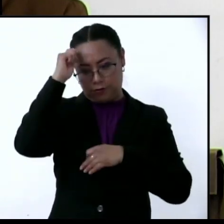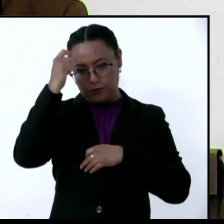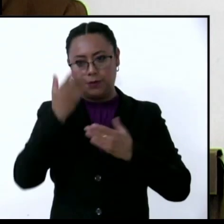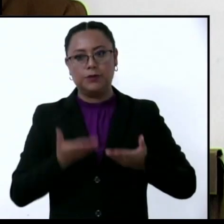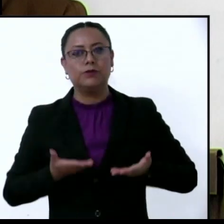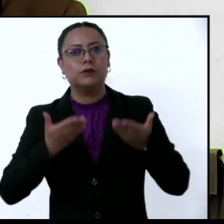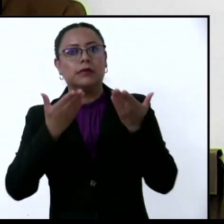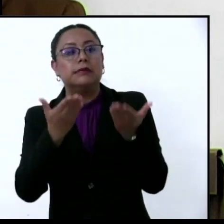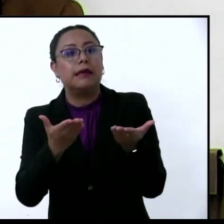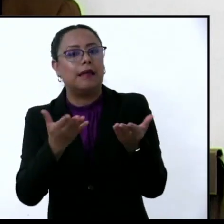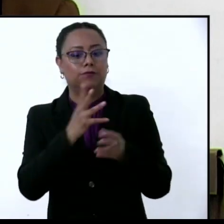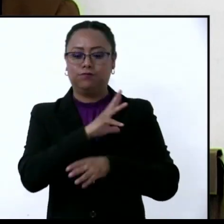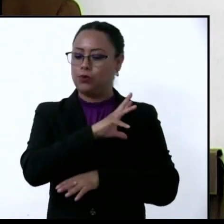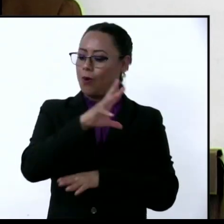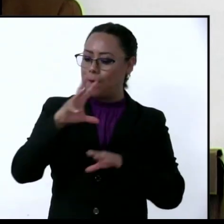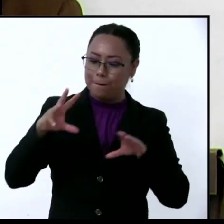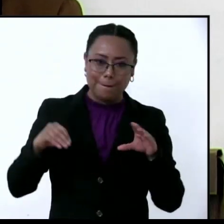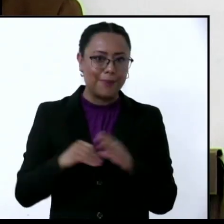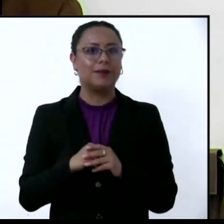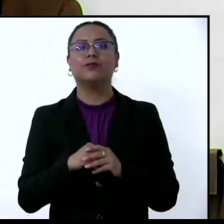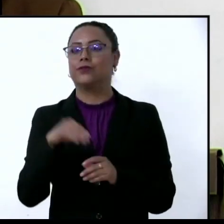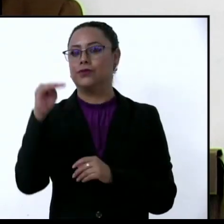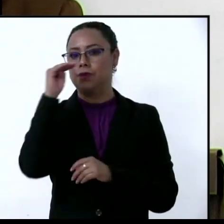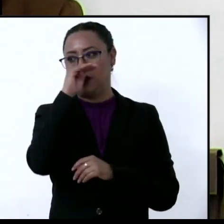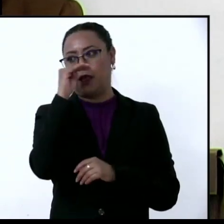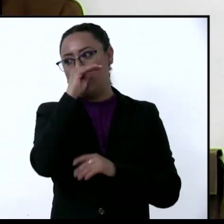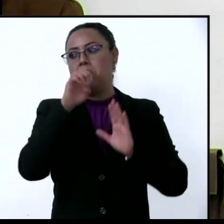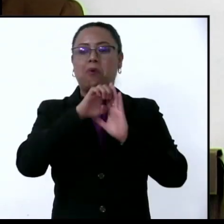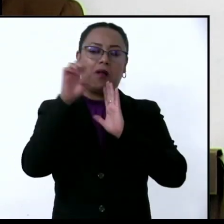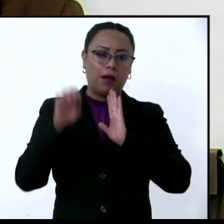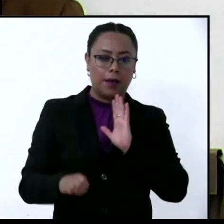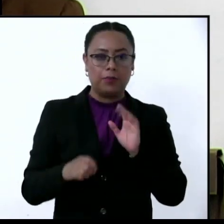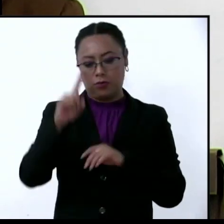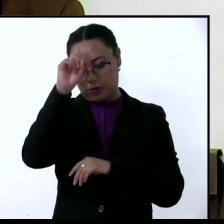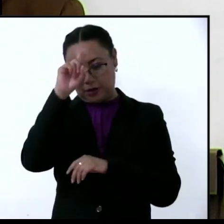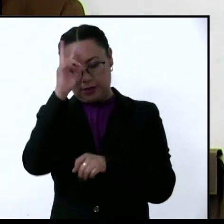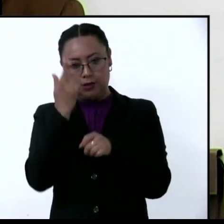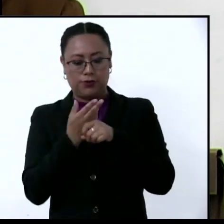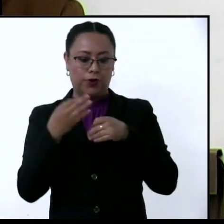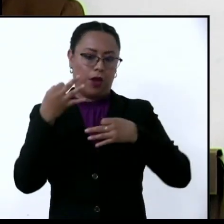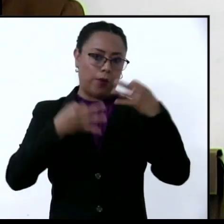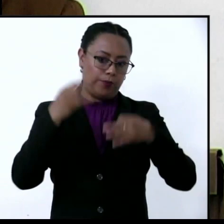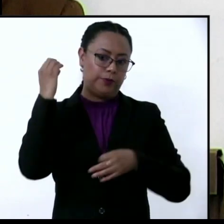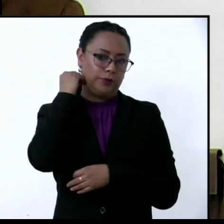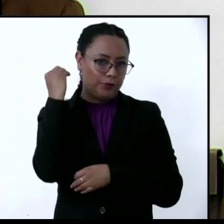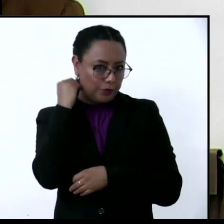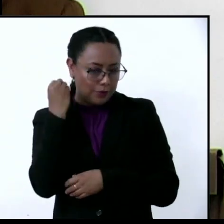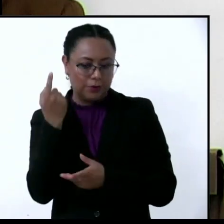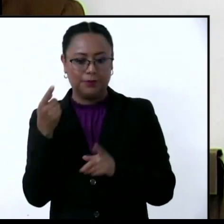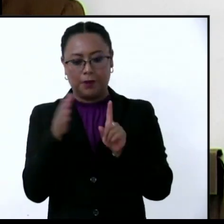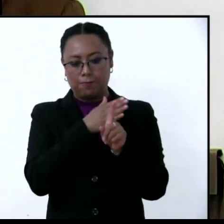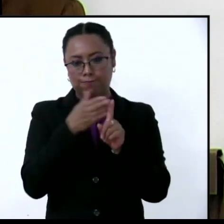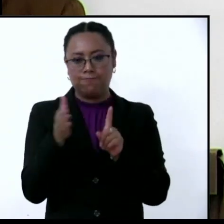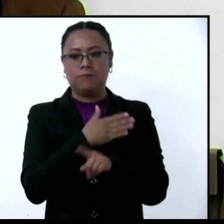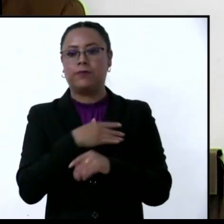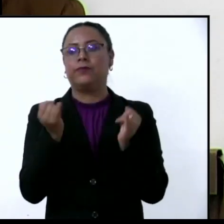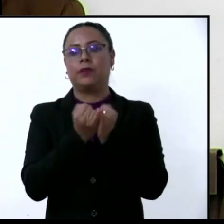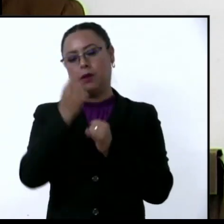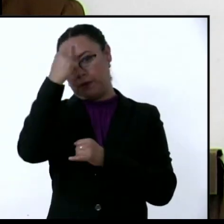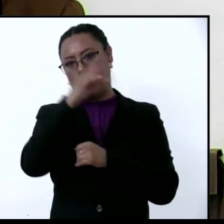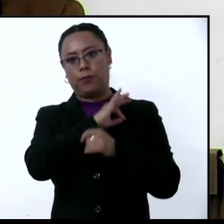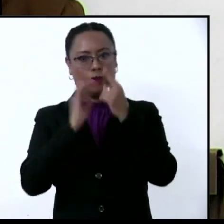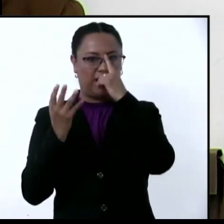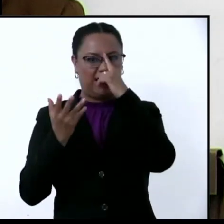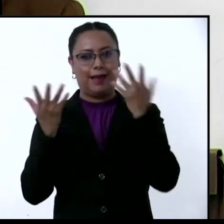son absolutamente gratuitos, de asesoría jurídica, de orientación y con la posibilidad, pues, de generar conciliaciones,